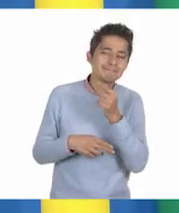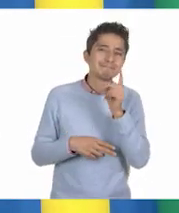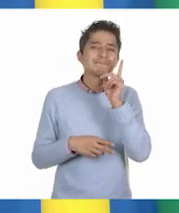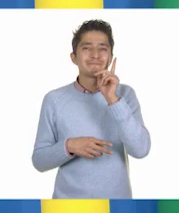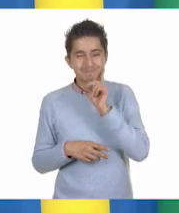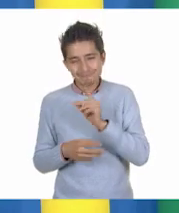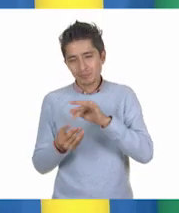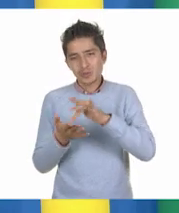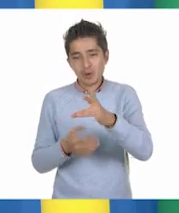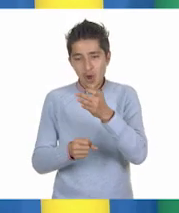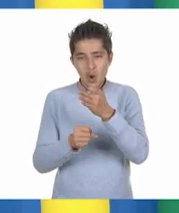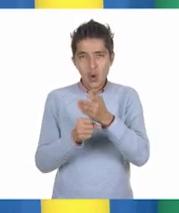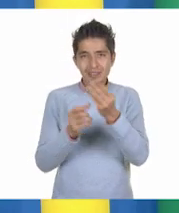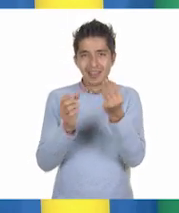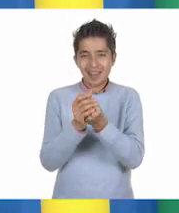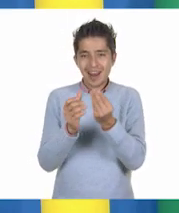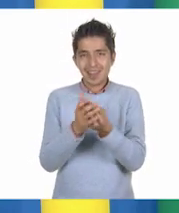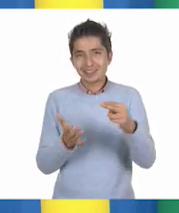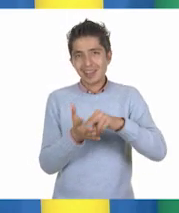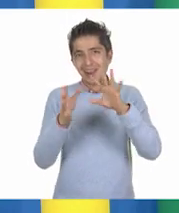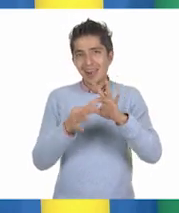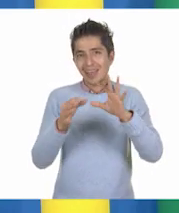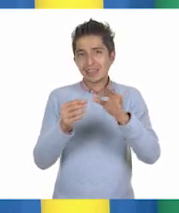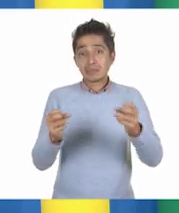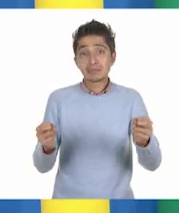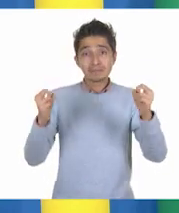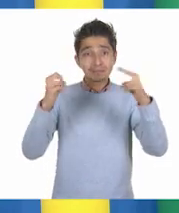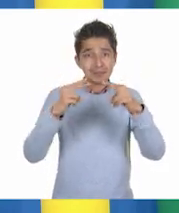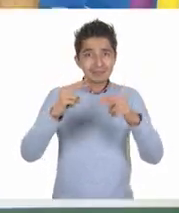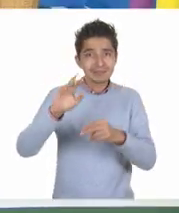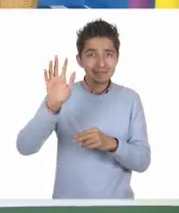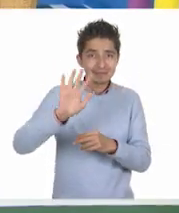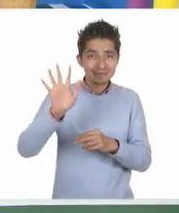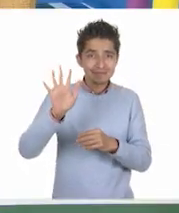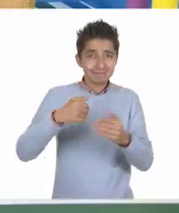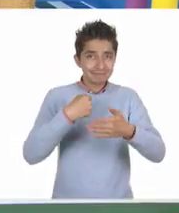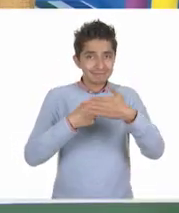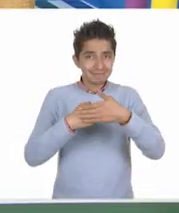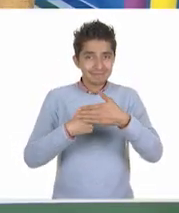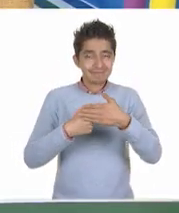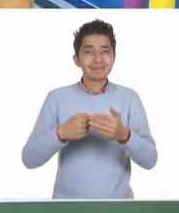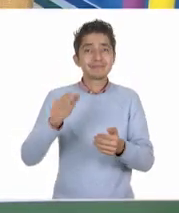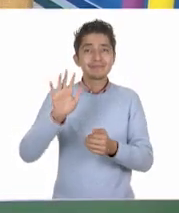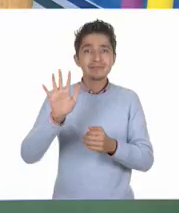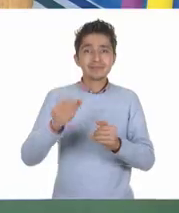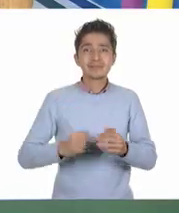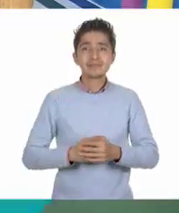maestros que el día de hoy nos dieron clases. Nos vemos. Hasta la próxima.